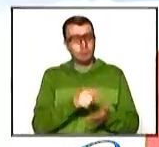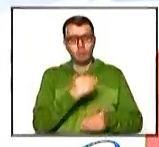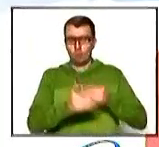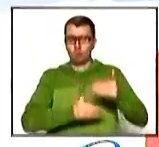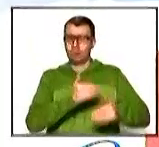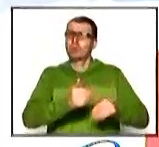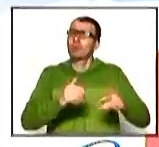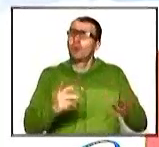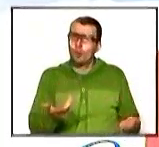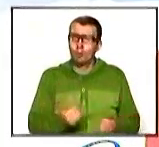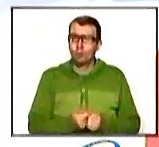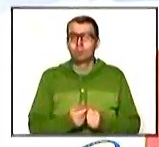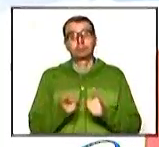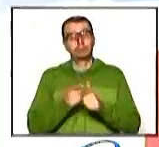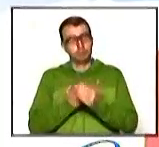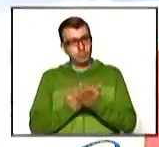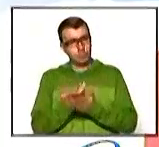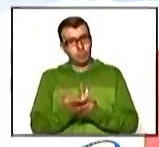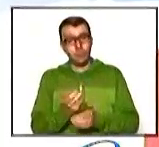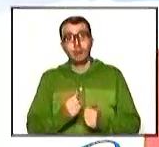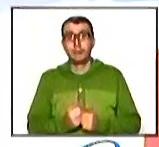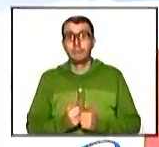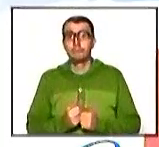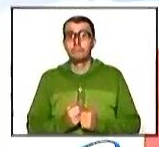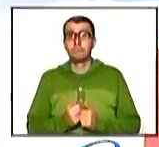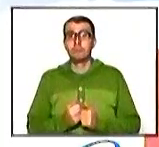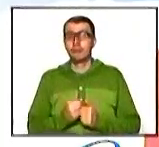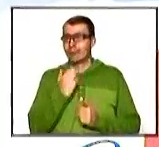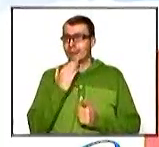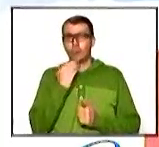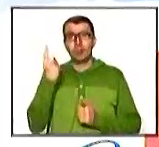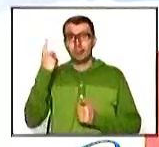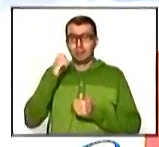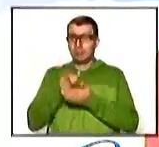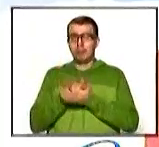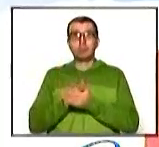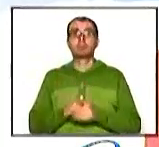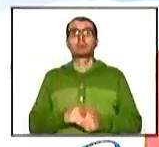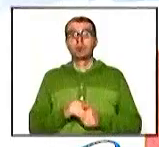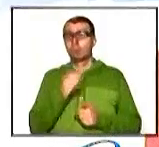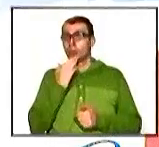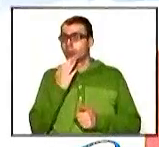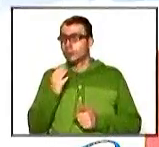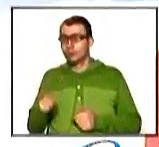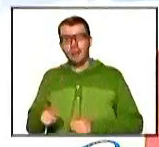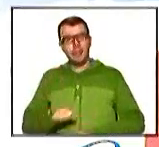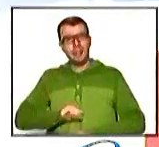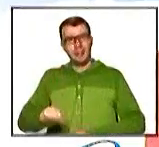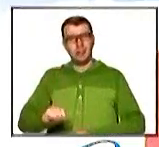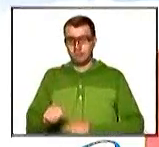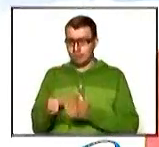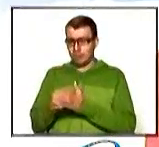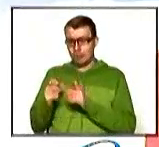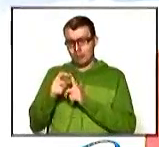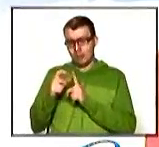siguiente. Primero, yo voy a poner el ejemplo de ayer. En el derecho existe una palabra que dice, echa la ley,